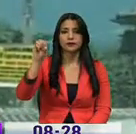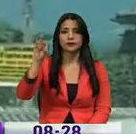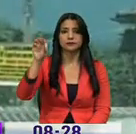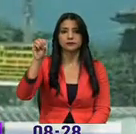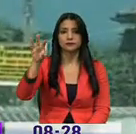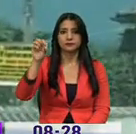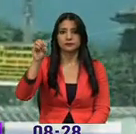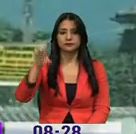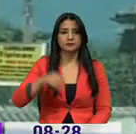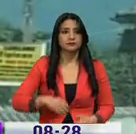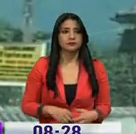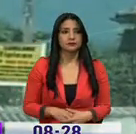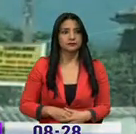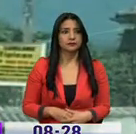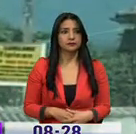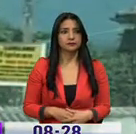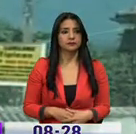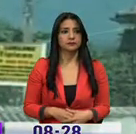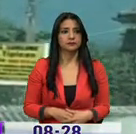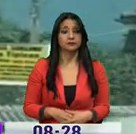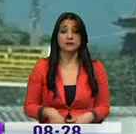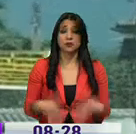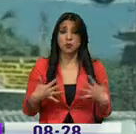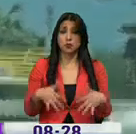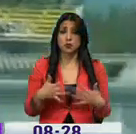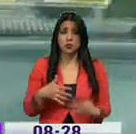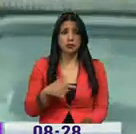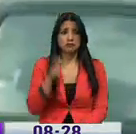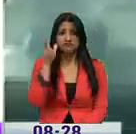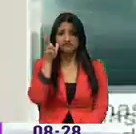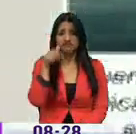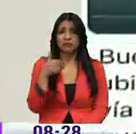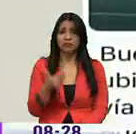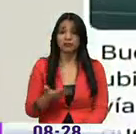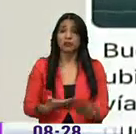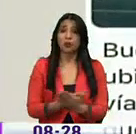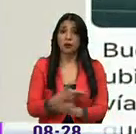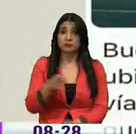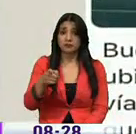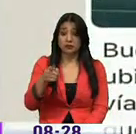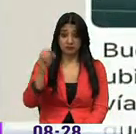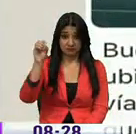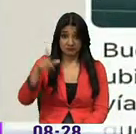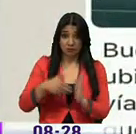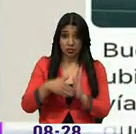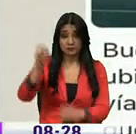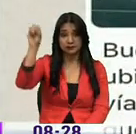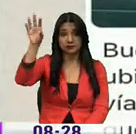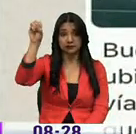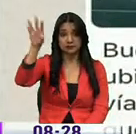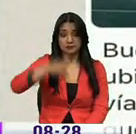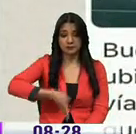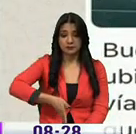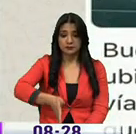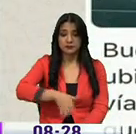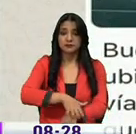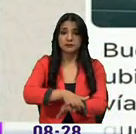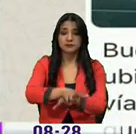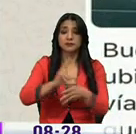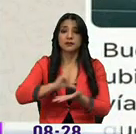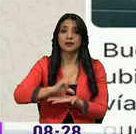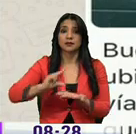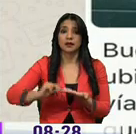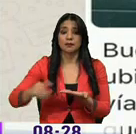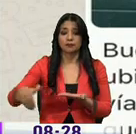amigo gringo, that's incredible, baby. Es la nueva moda de los semáforos. Ubicado en la Huancavilca y Río Napo, en la vía